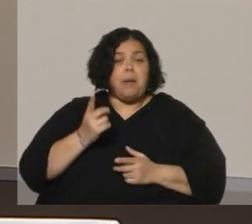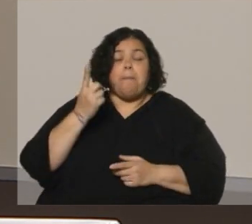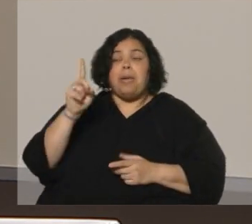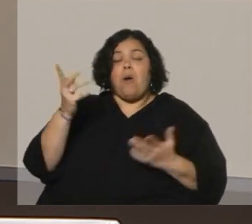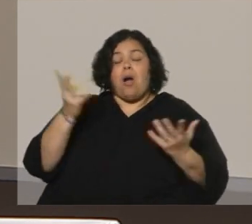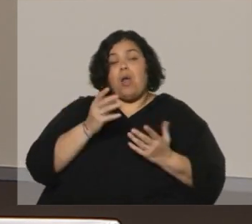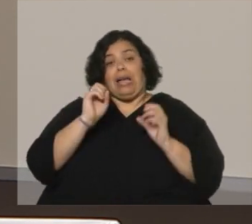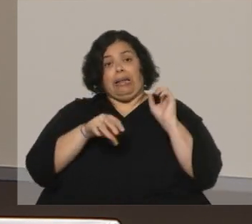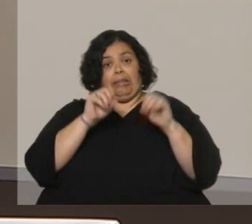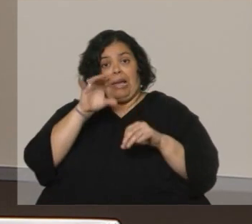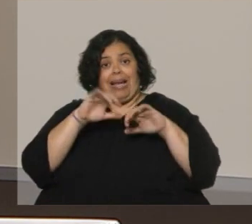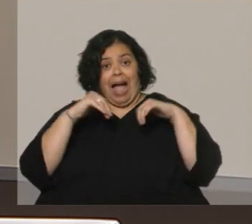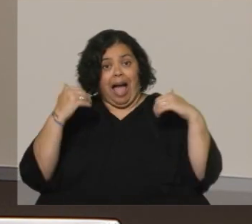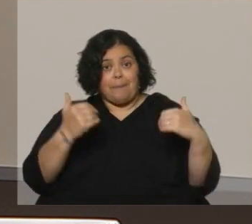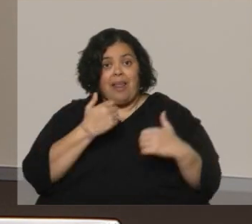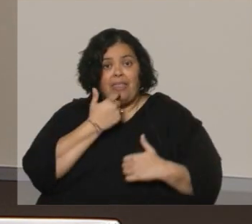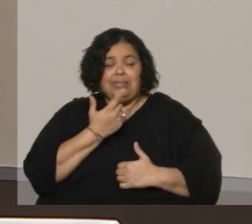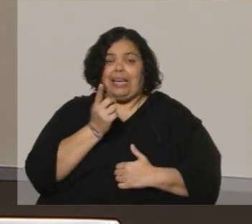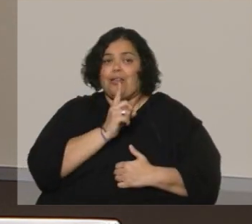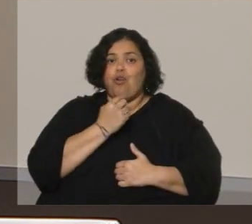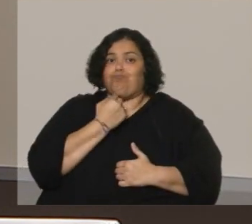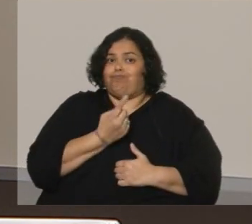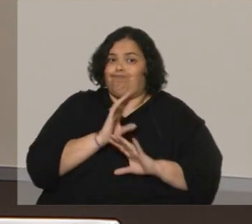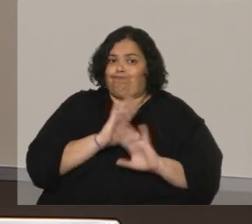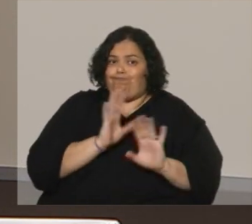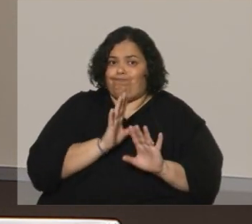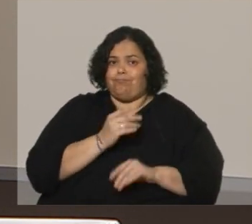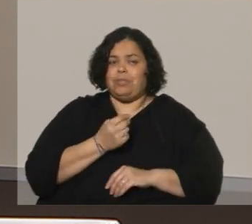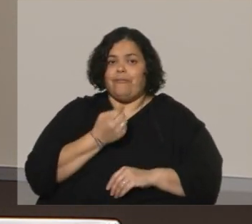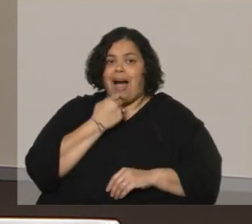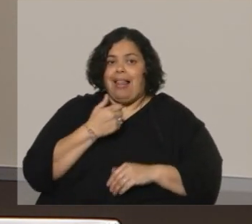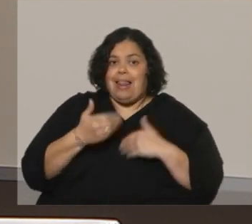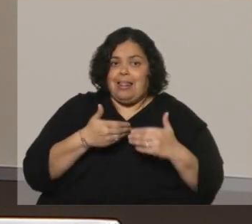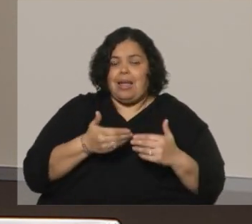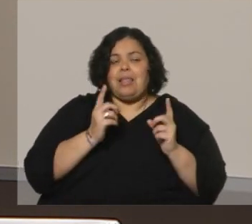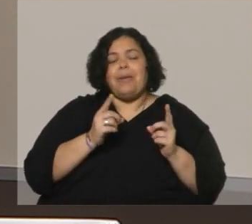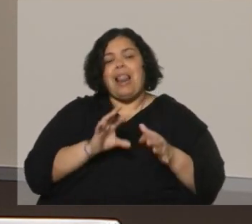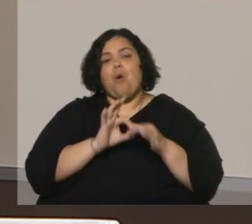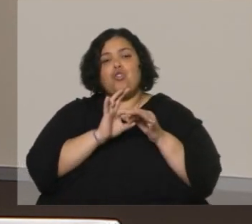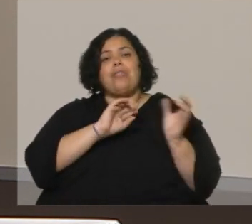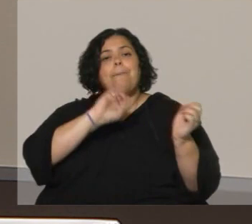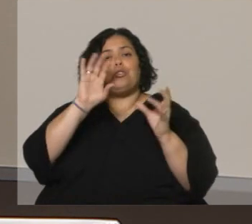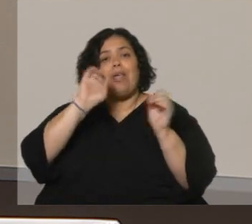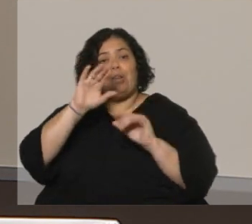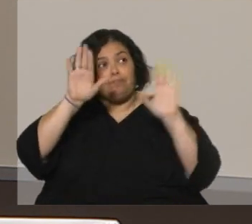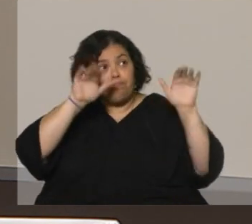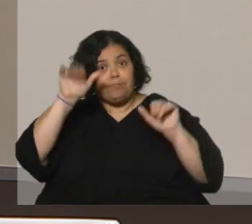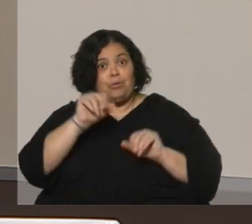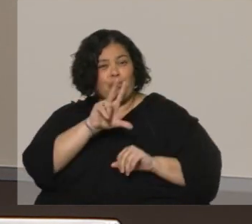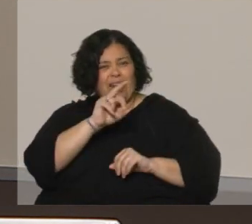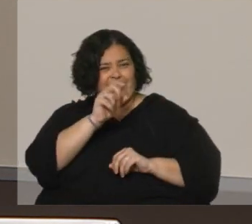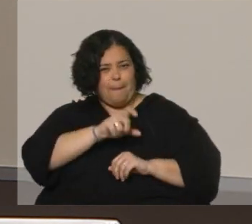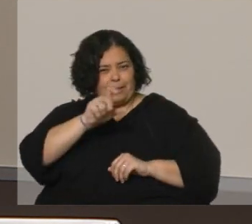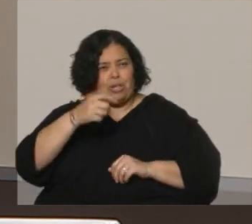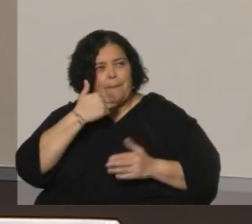vienen de estas cámaras no estaría no estaría resultando incluso la unión de exportadores convocó una treintena de personas para discutir sobre política